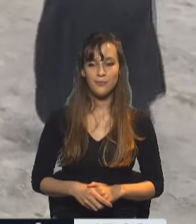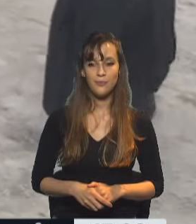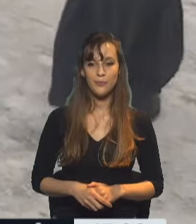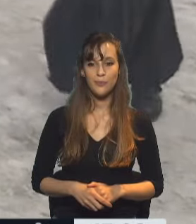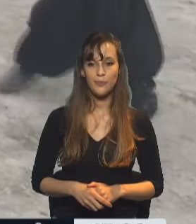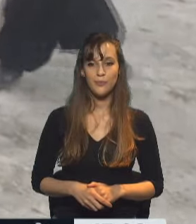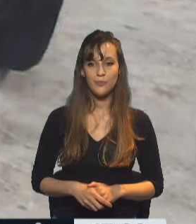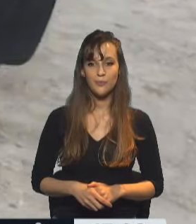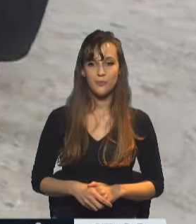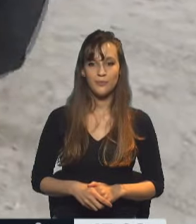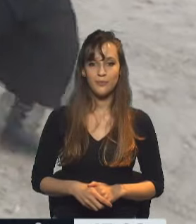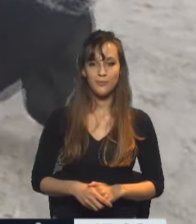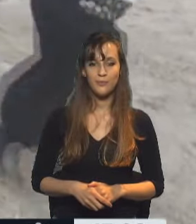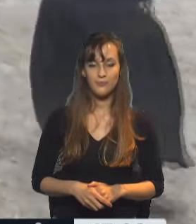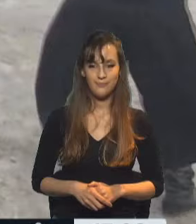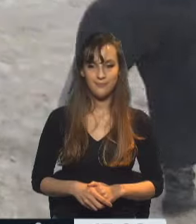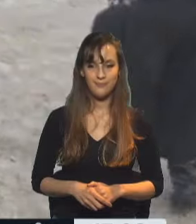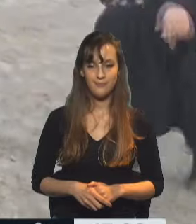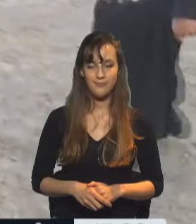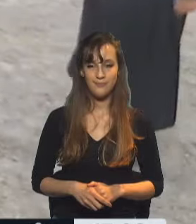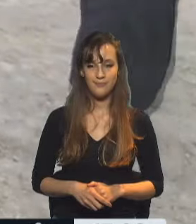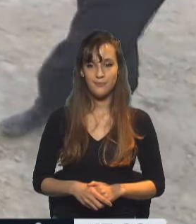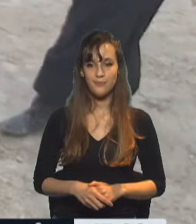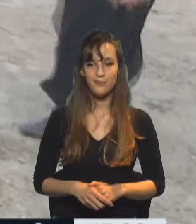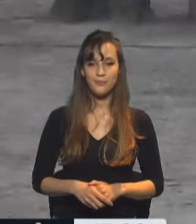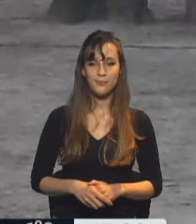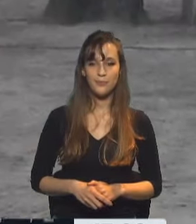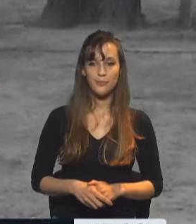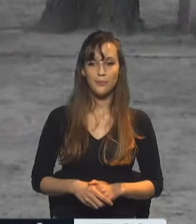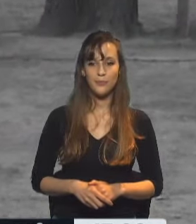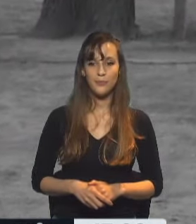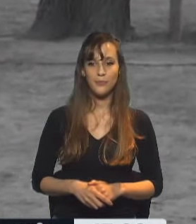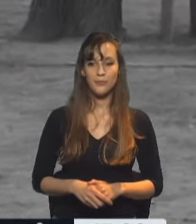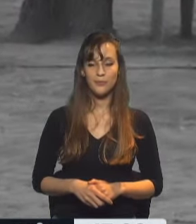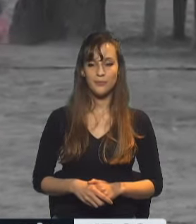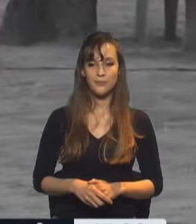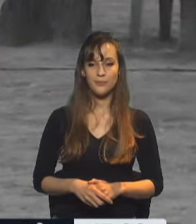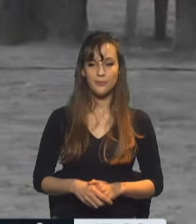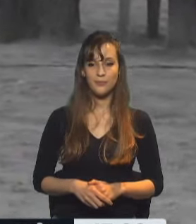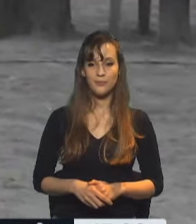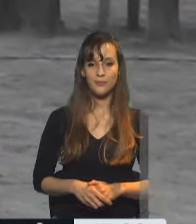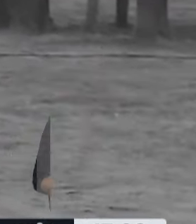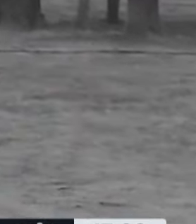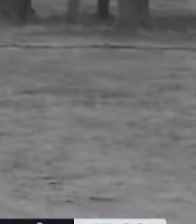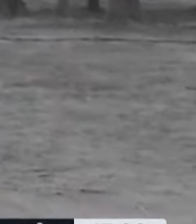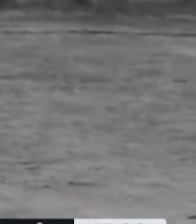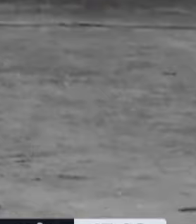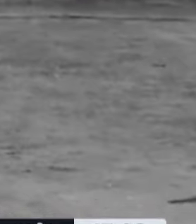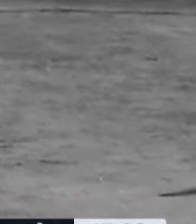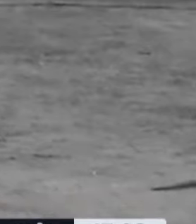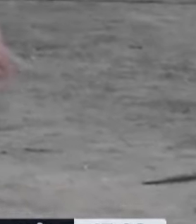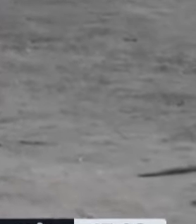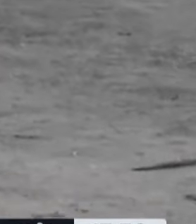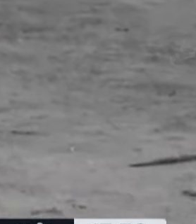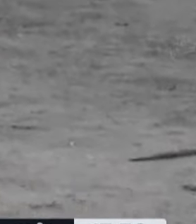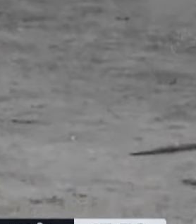escribo, espero que vengas pronto por todo lo que te digo. El campo te está esperando, hay quien trabaja